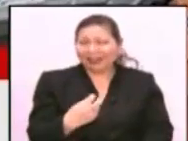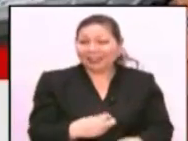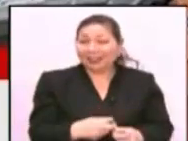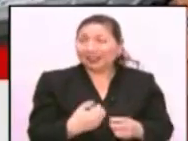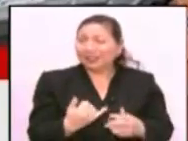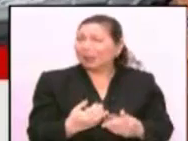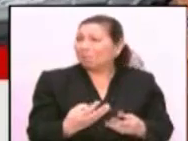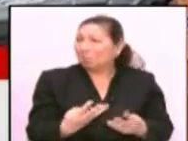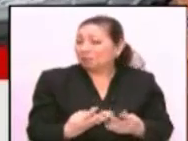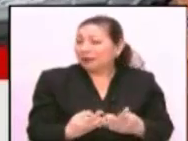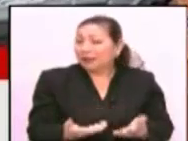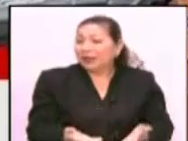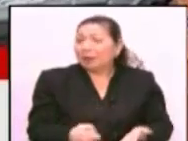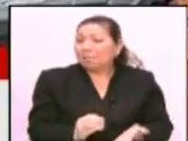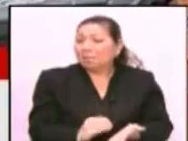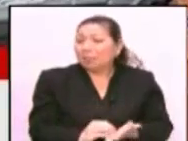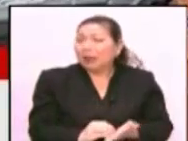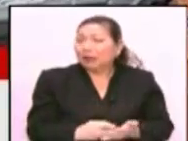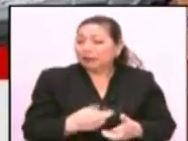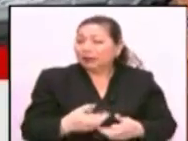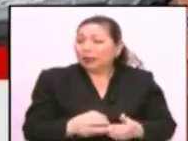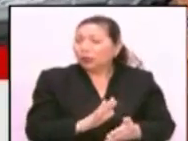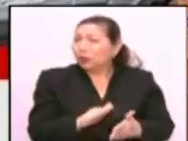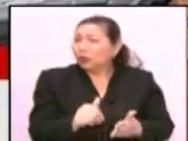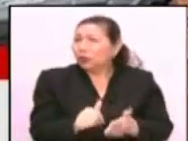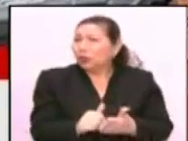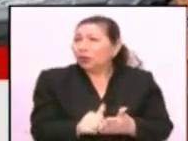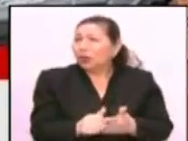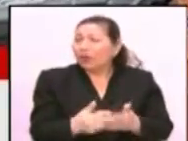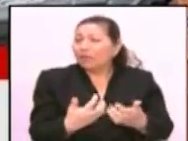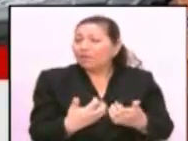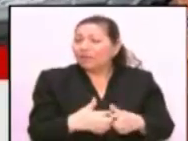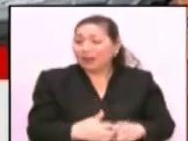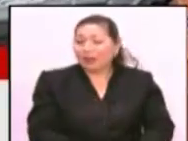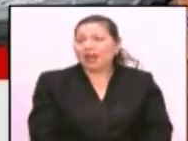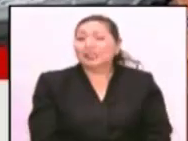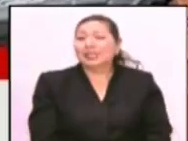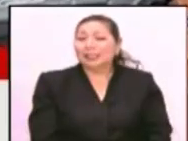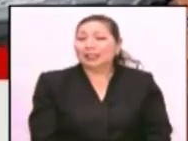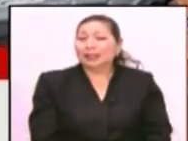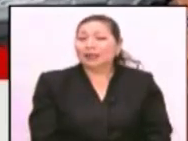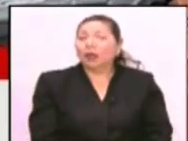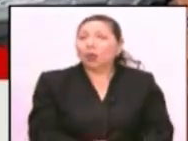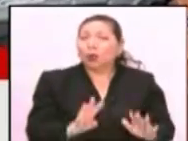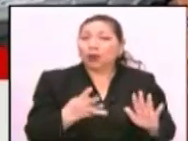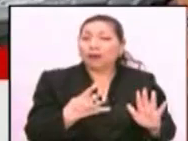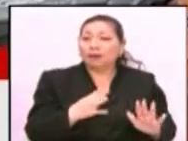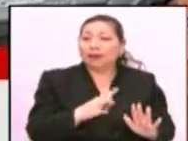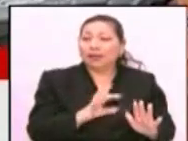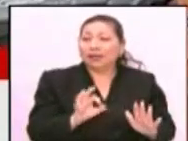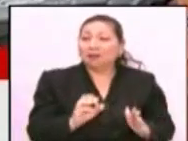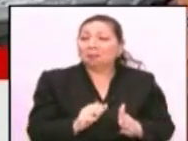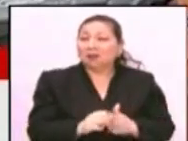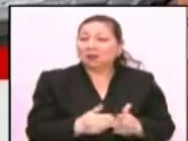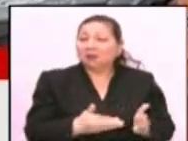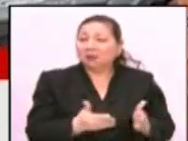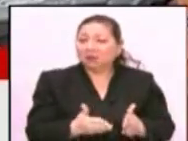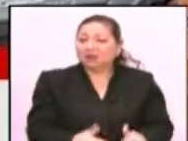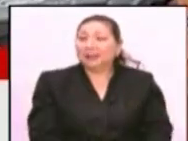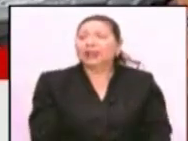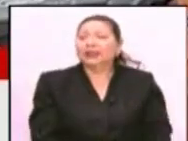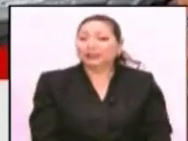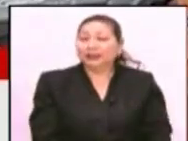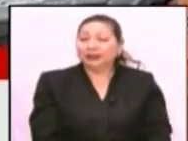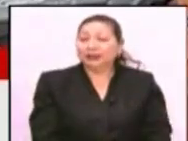Creemos que ese penal puede ser el penal más productivo. Tiene toda una zona industrial, ¿no es cierto? 9.700 internos que pueden pasar a ser un